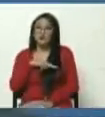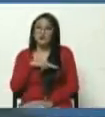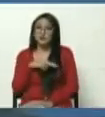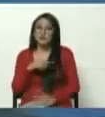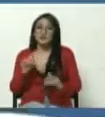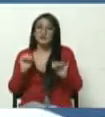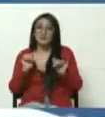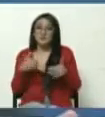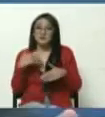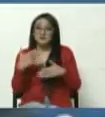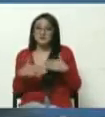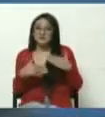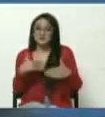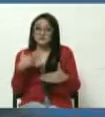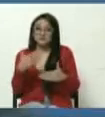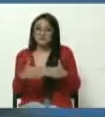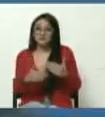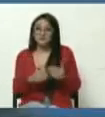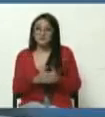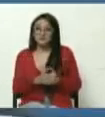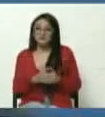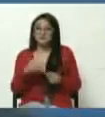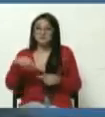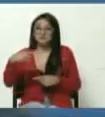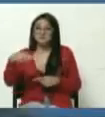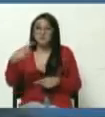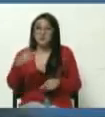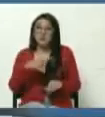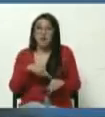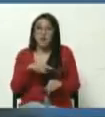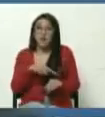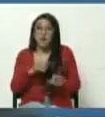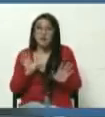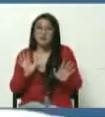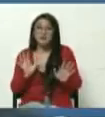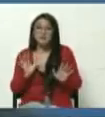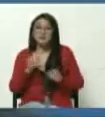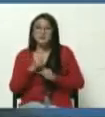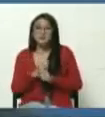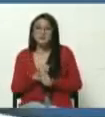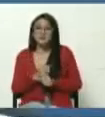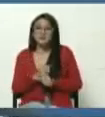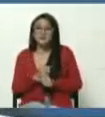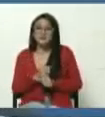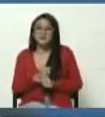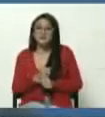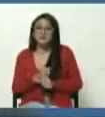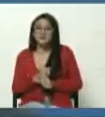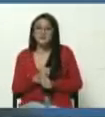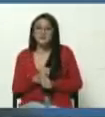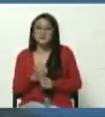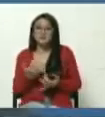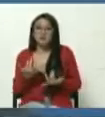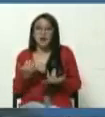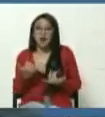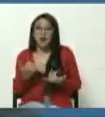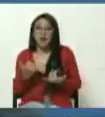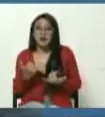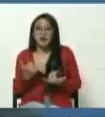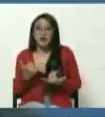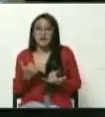iniciar en las próximas horas, y digo las próximas horas porque estamos